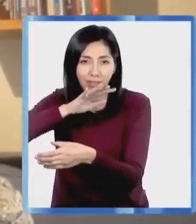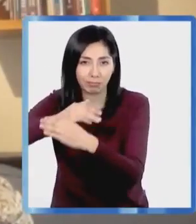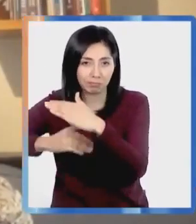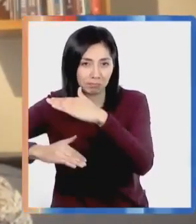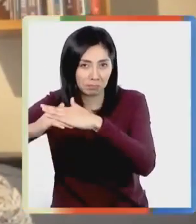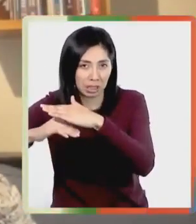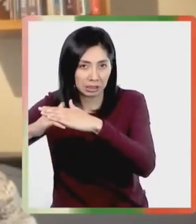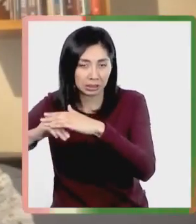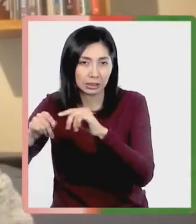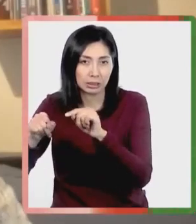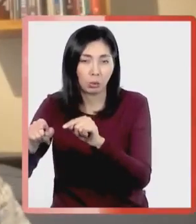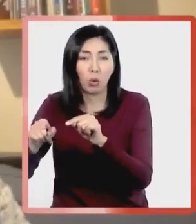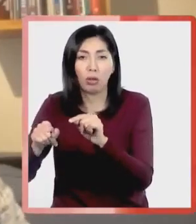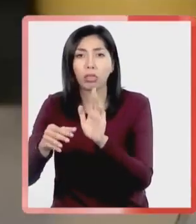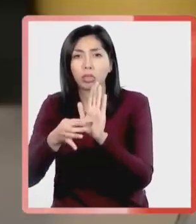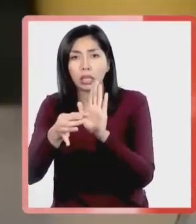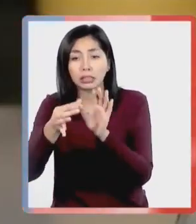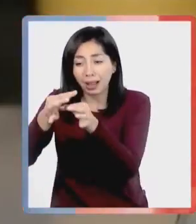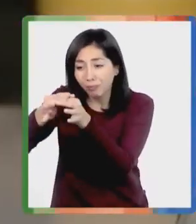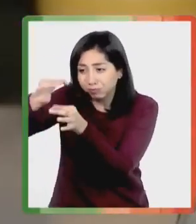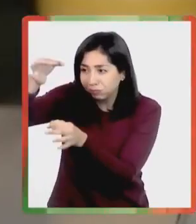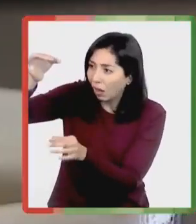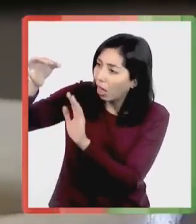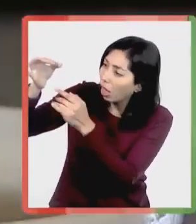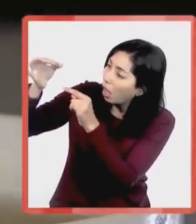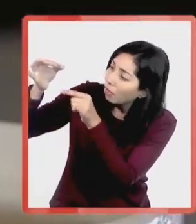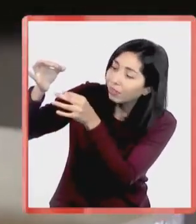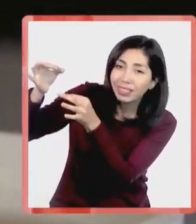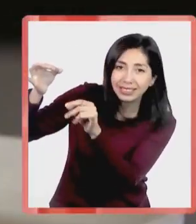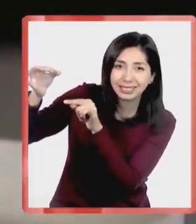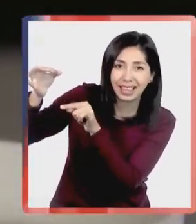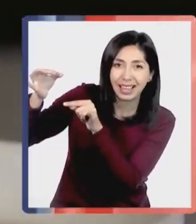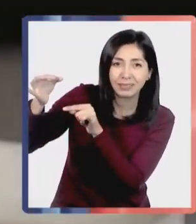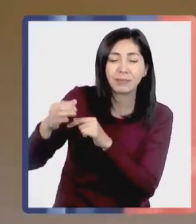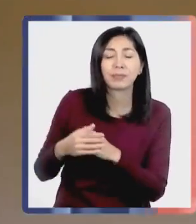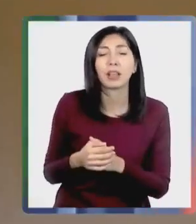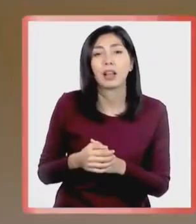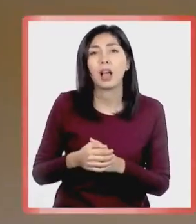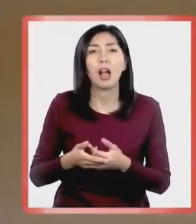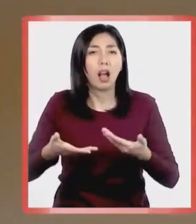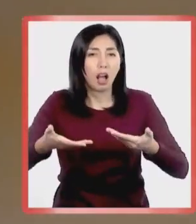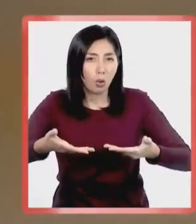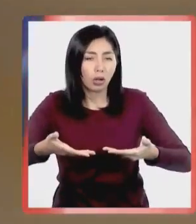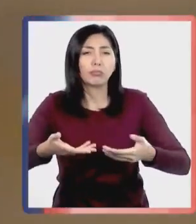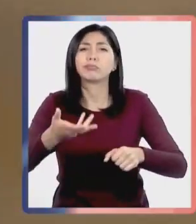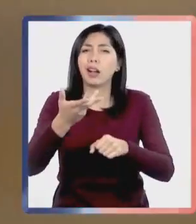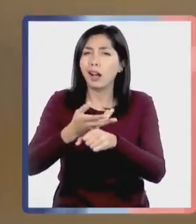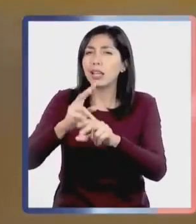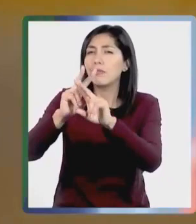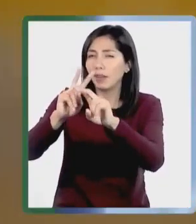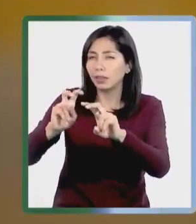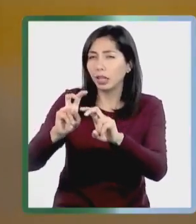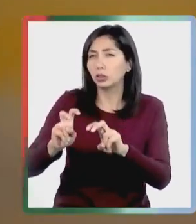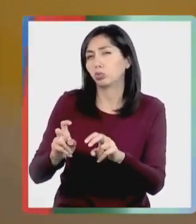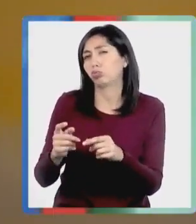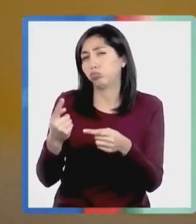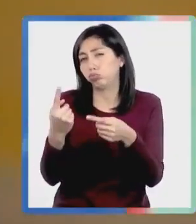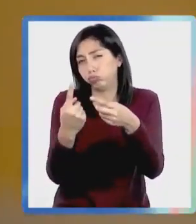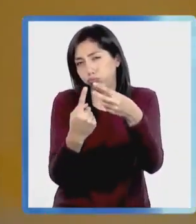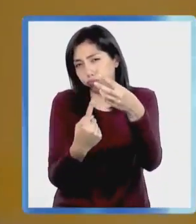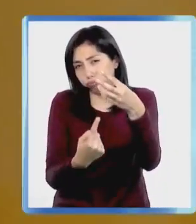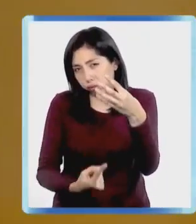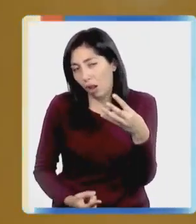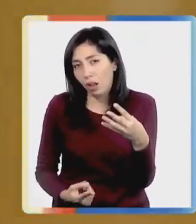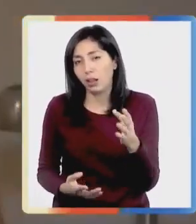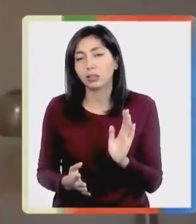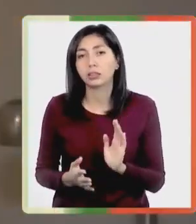estos edulcorantes no calóricos que sale mencionada en los etiquetados. Actualmente existe harta